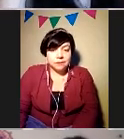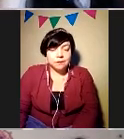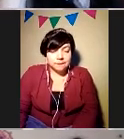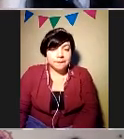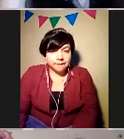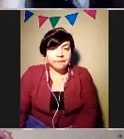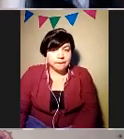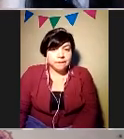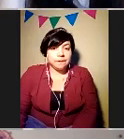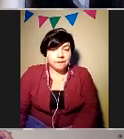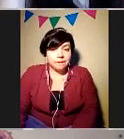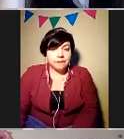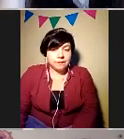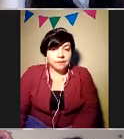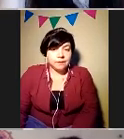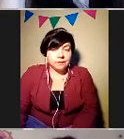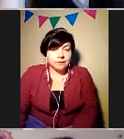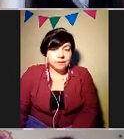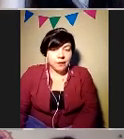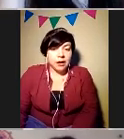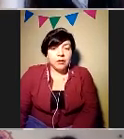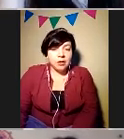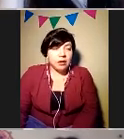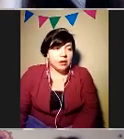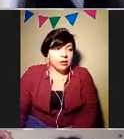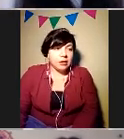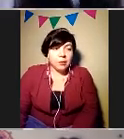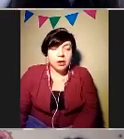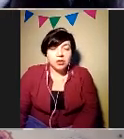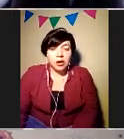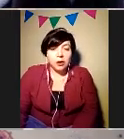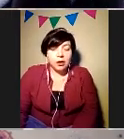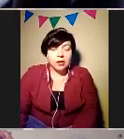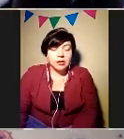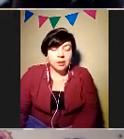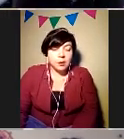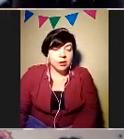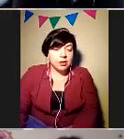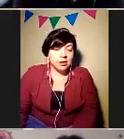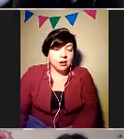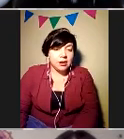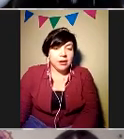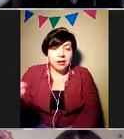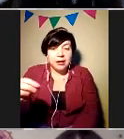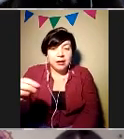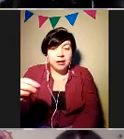piensa en el otro. Sí, claro que está muy asociado a lo que decíamos recién